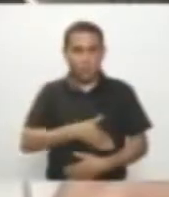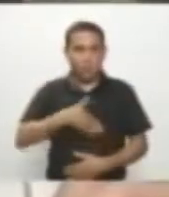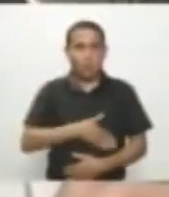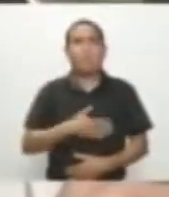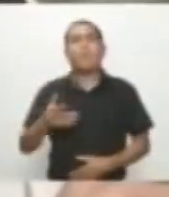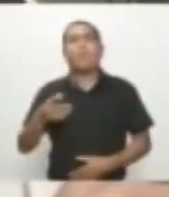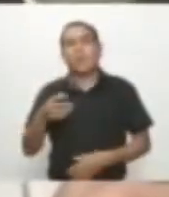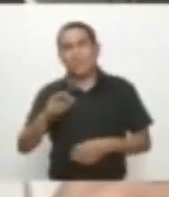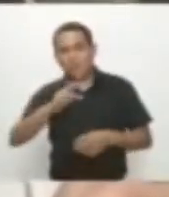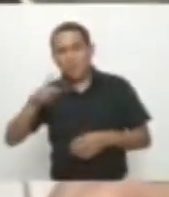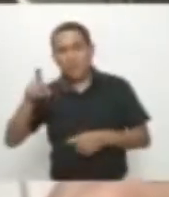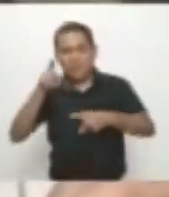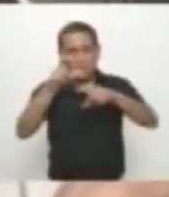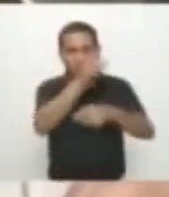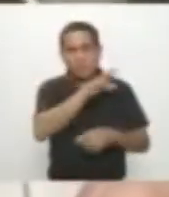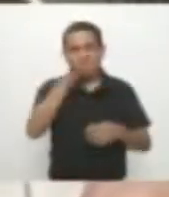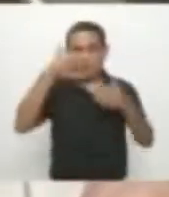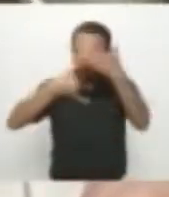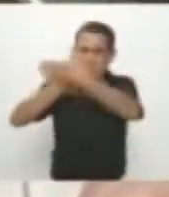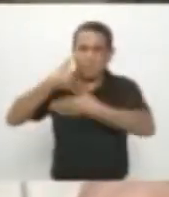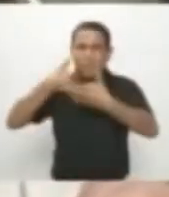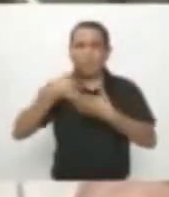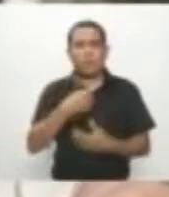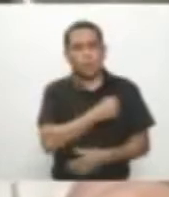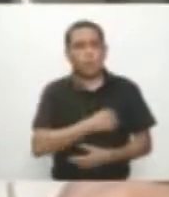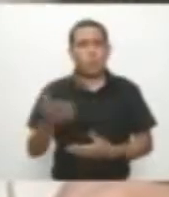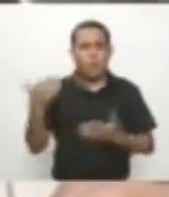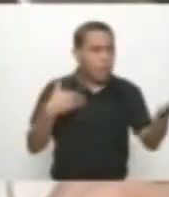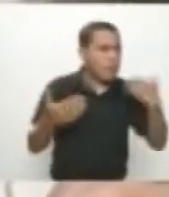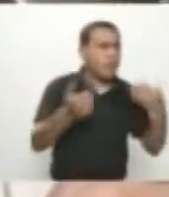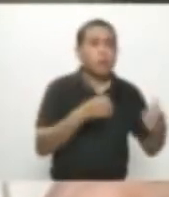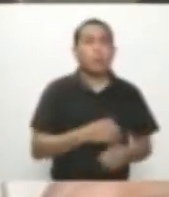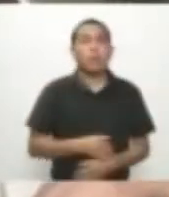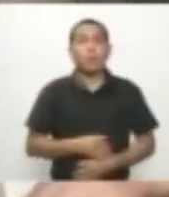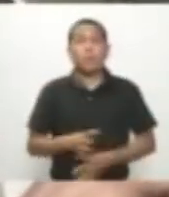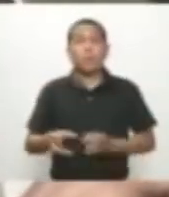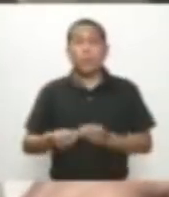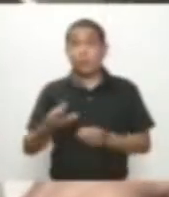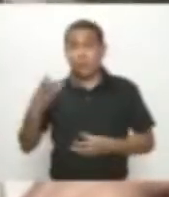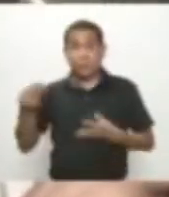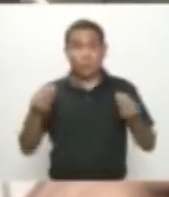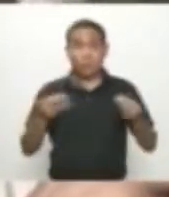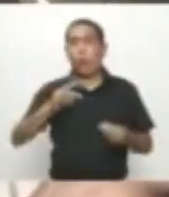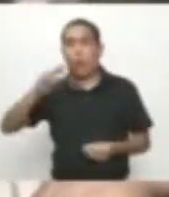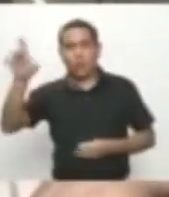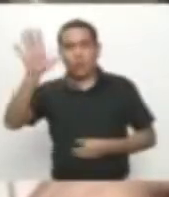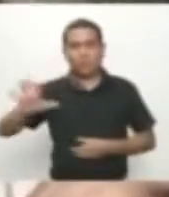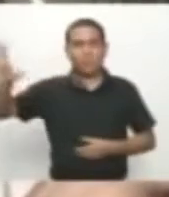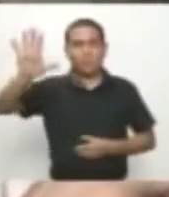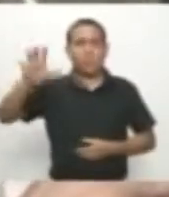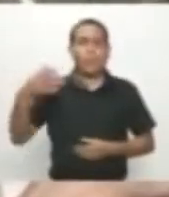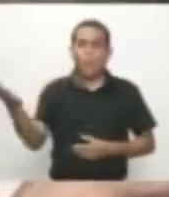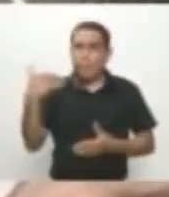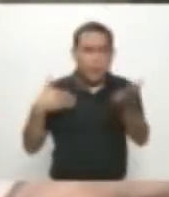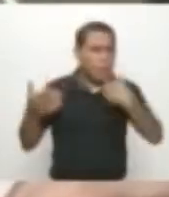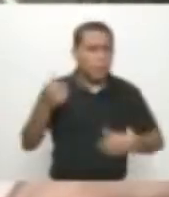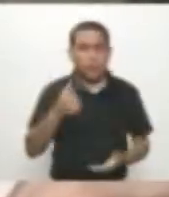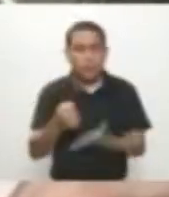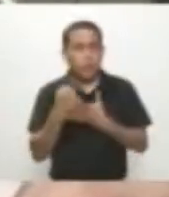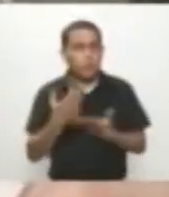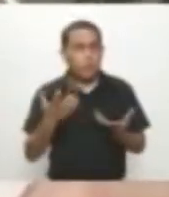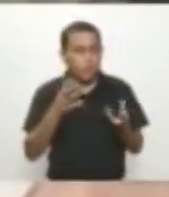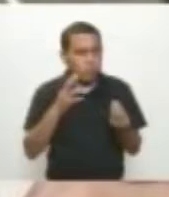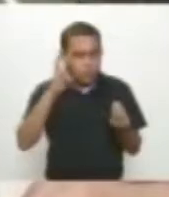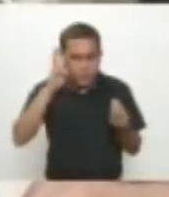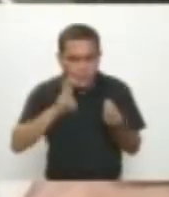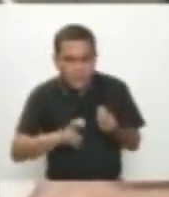Sucre. Que es el día de hoy, llegaron desde la ciudad de Sincelejo un equipo especializado para esclarecer a través de